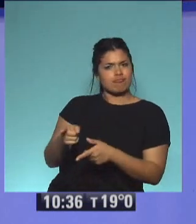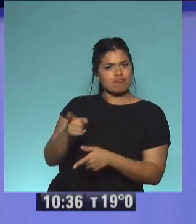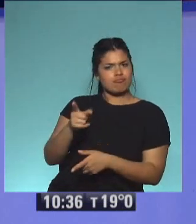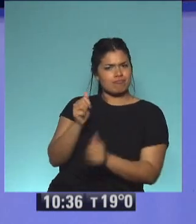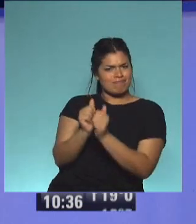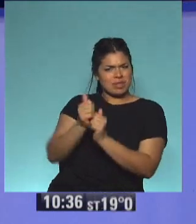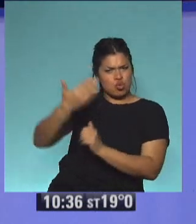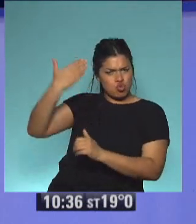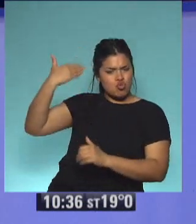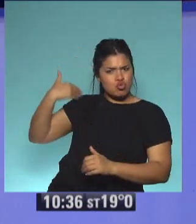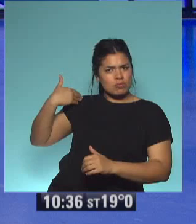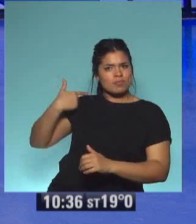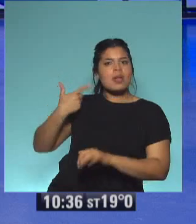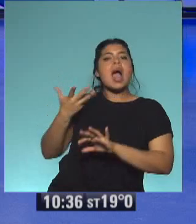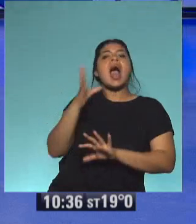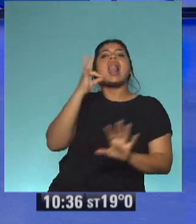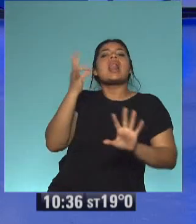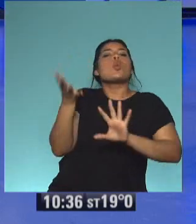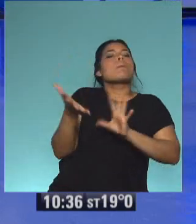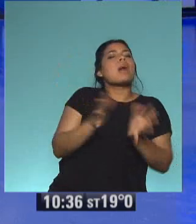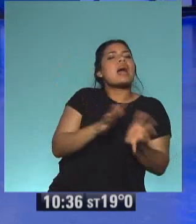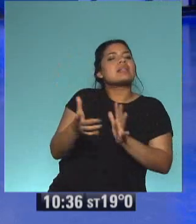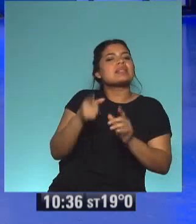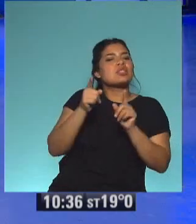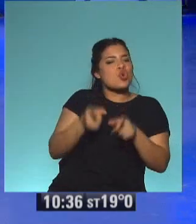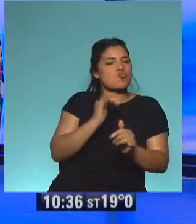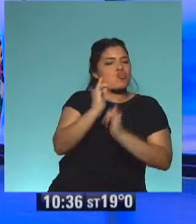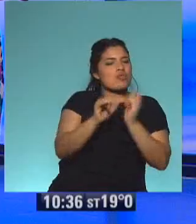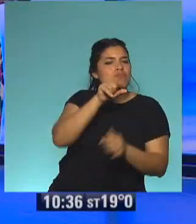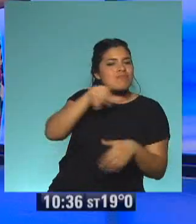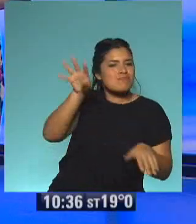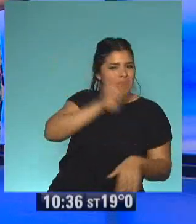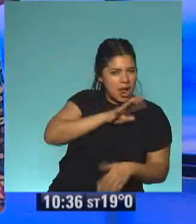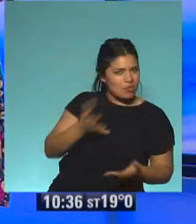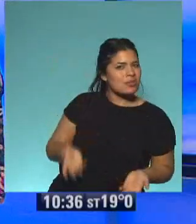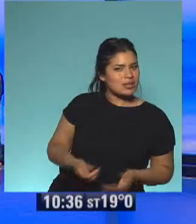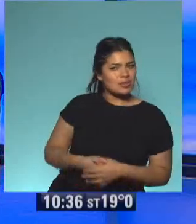con pájaro amarillo. Ah, mira, no uh-huh. podía volar. Emiliano. Y esta...